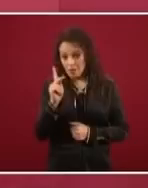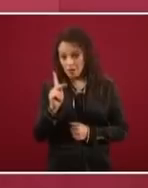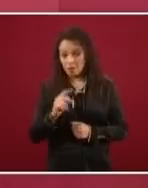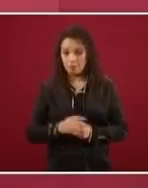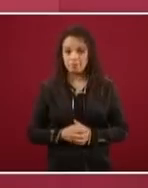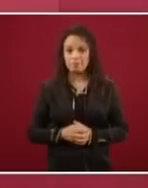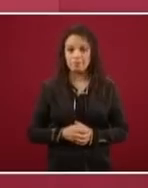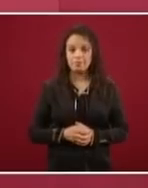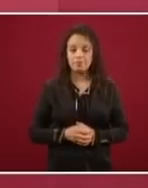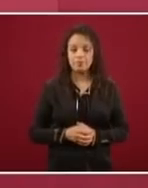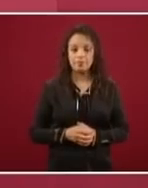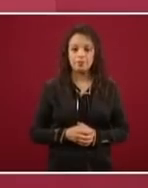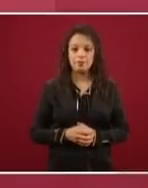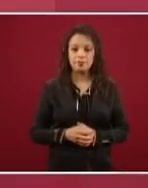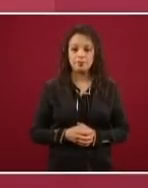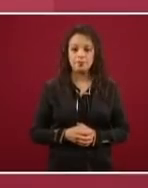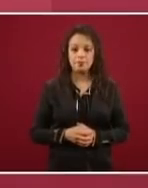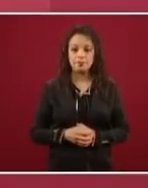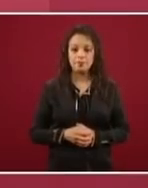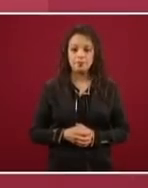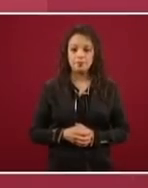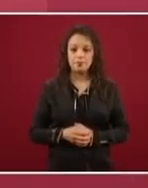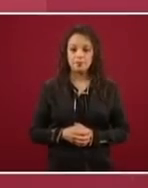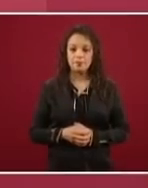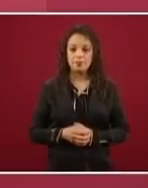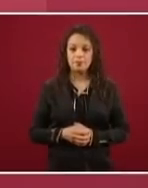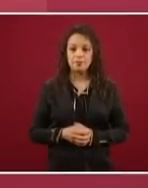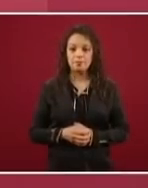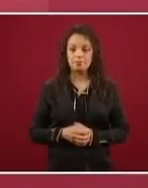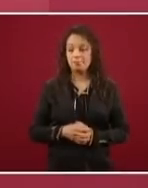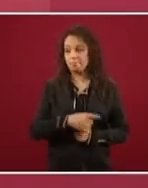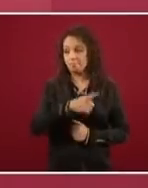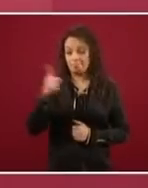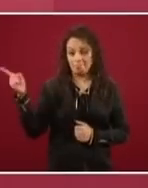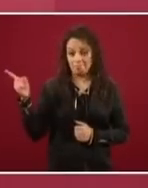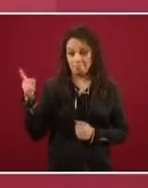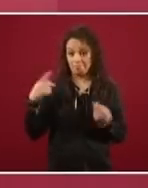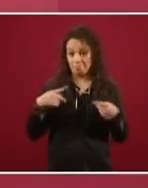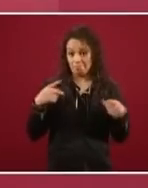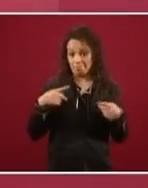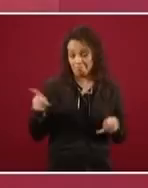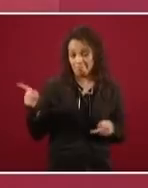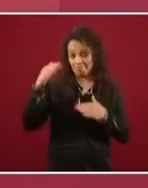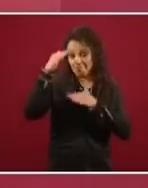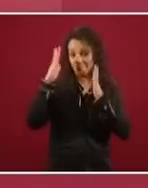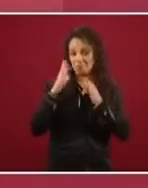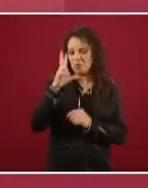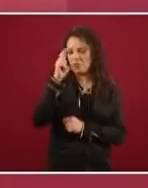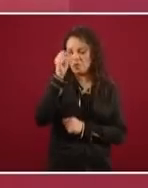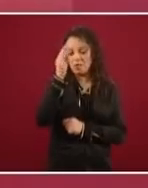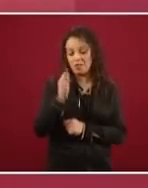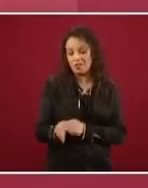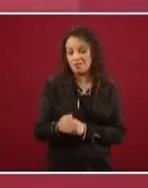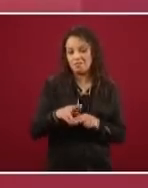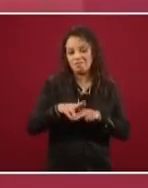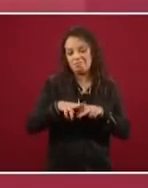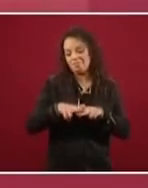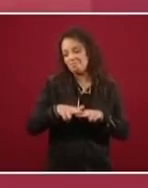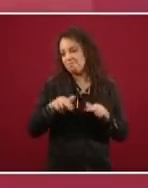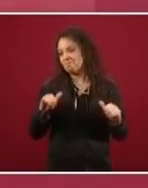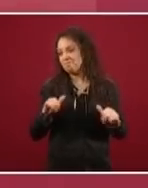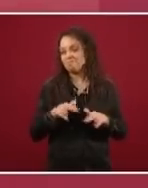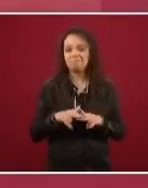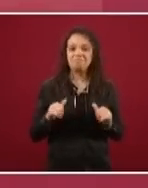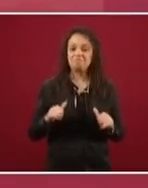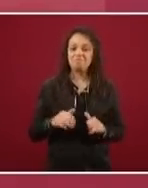este no aceptan nada yo estudié vieron